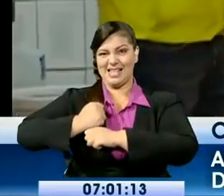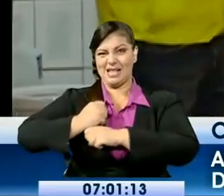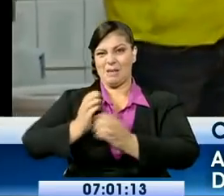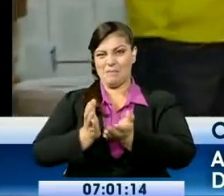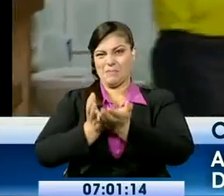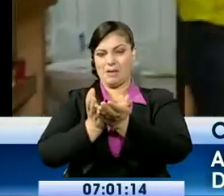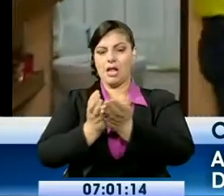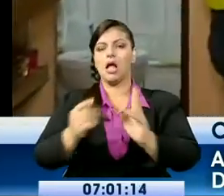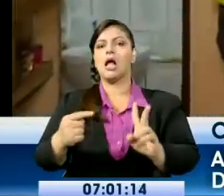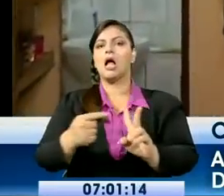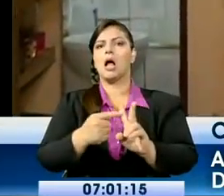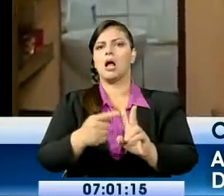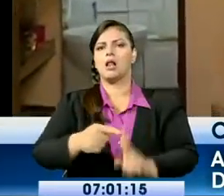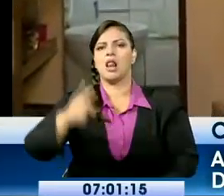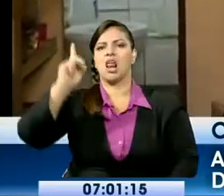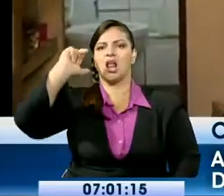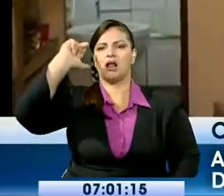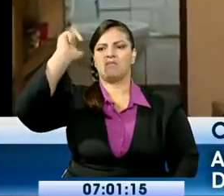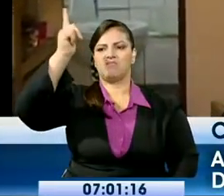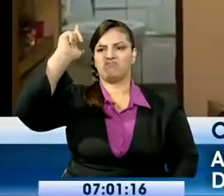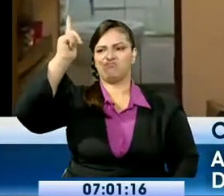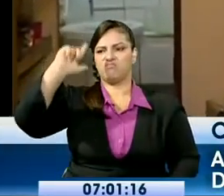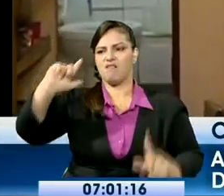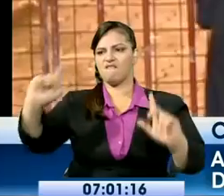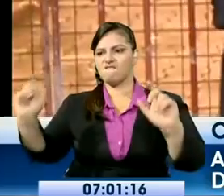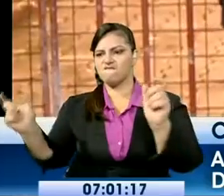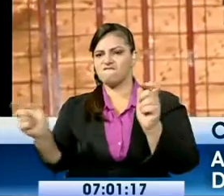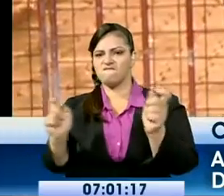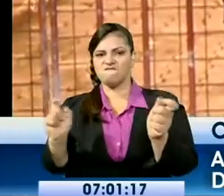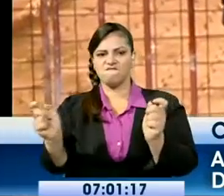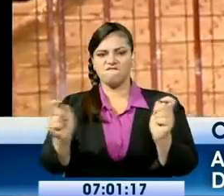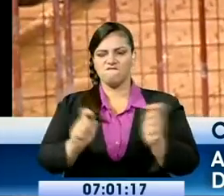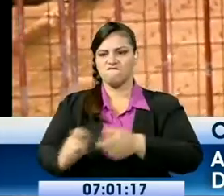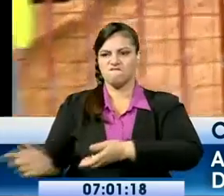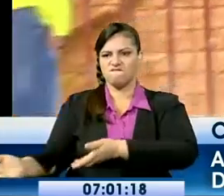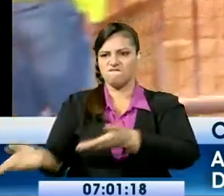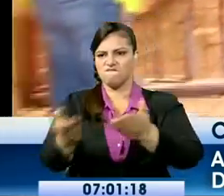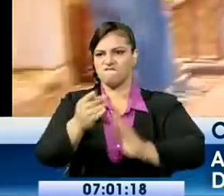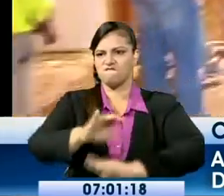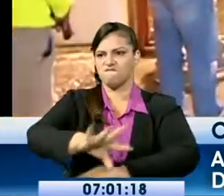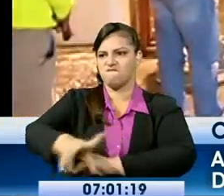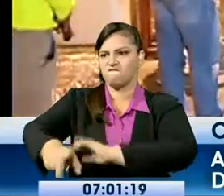Inteligencia Antidelincuencial a cargo del operativo.